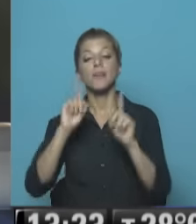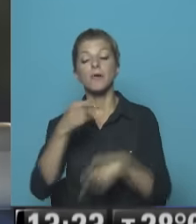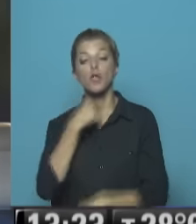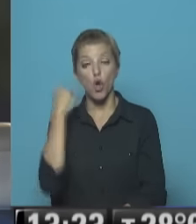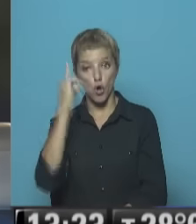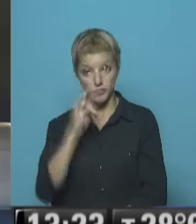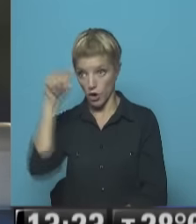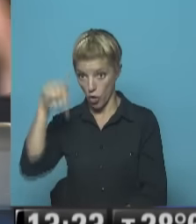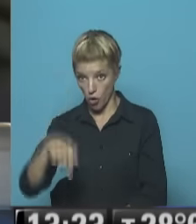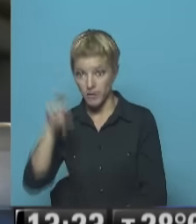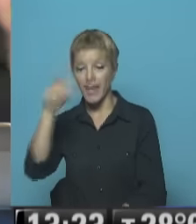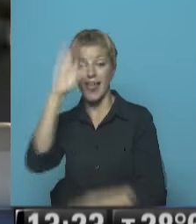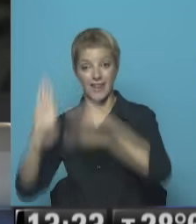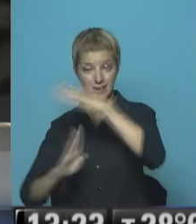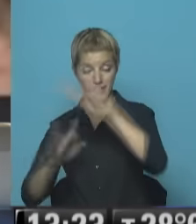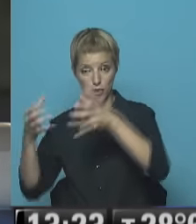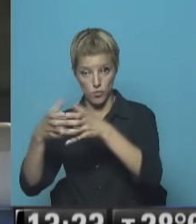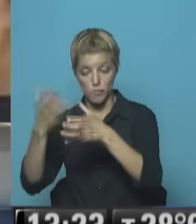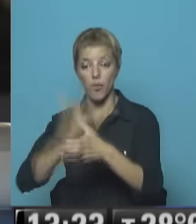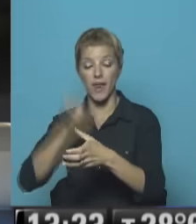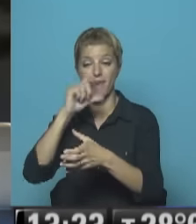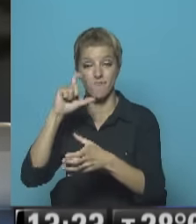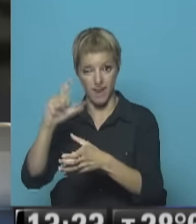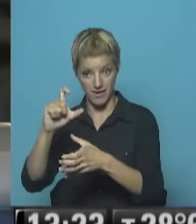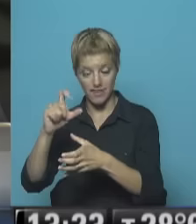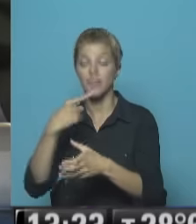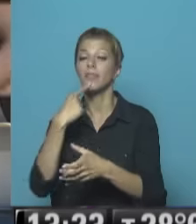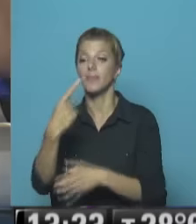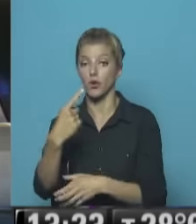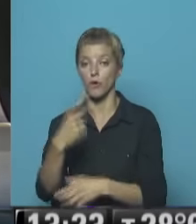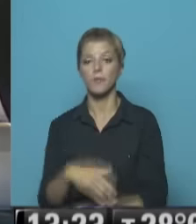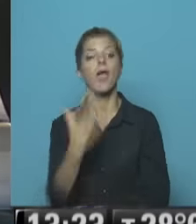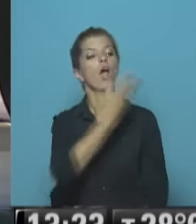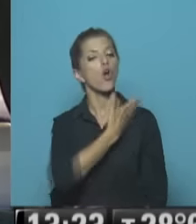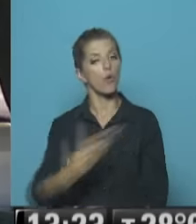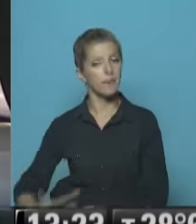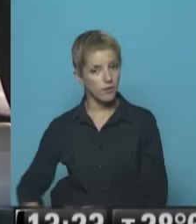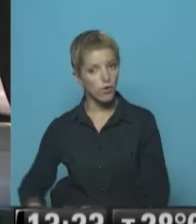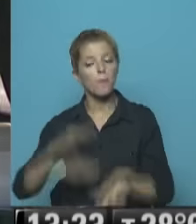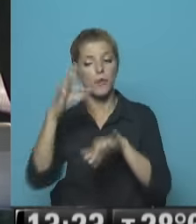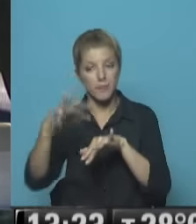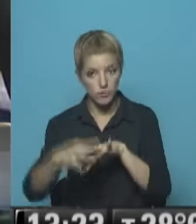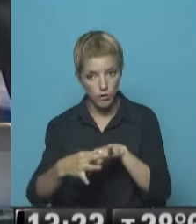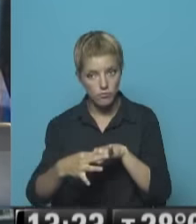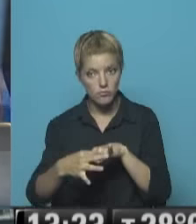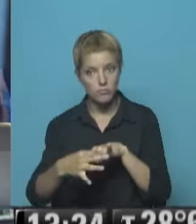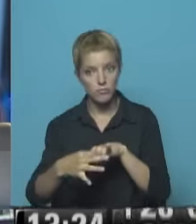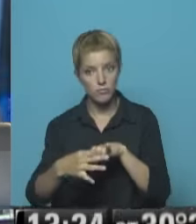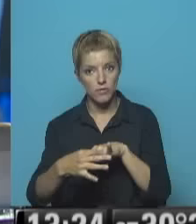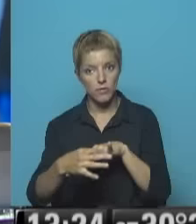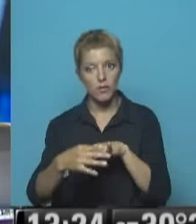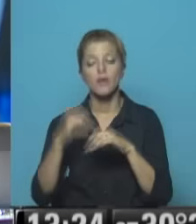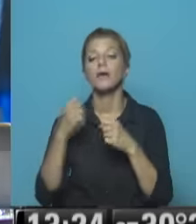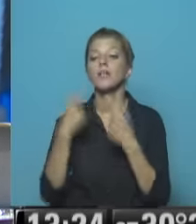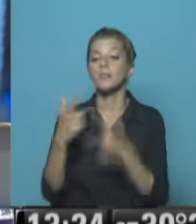dijo Timochenko, o uno de los líderes de la FARC, que el gobierno había prometido que concedería un indulto